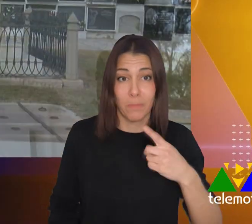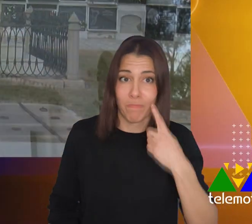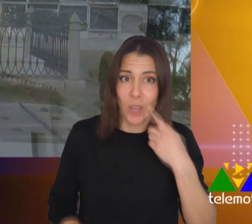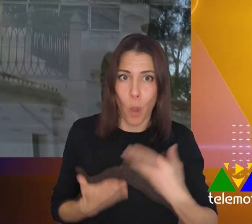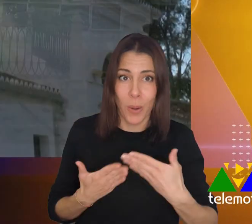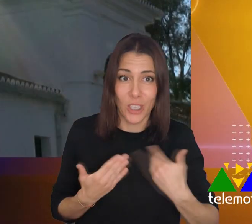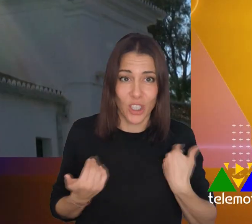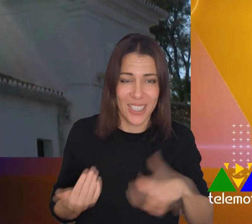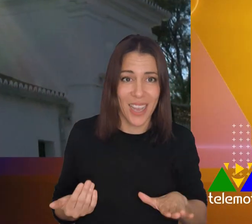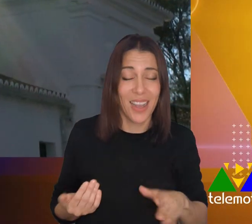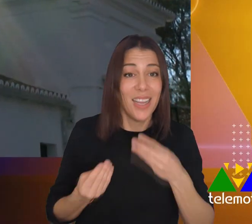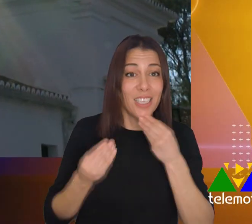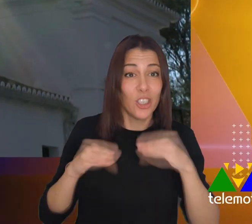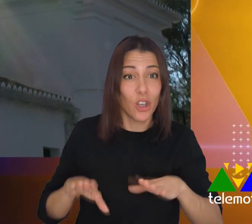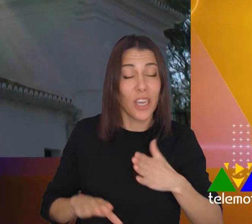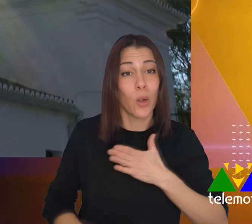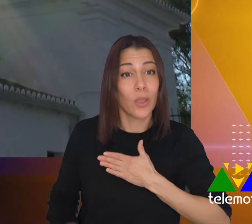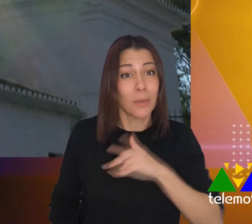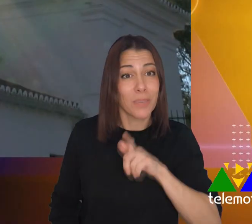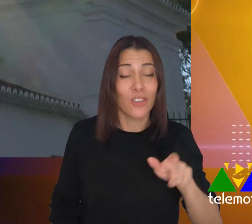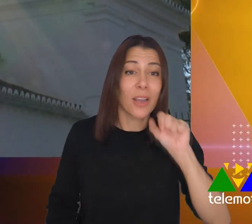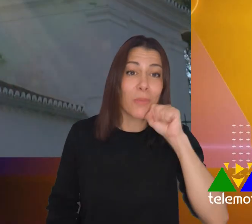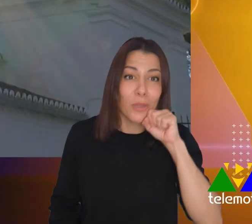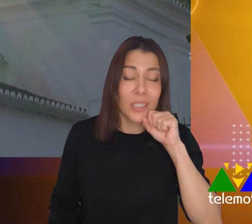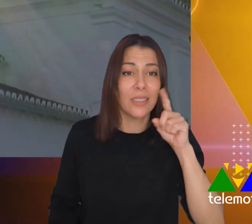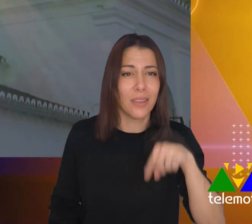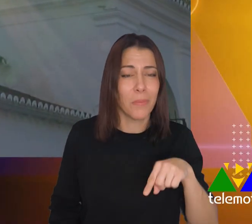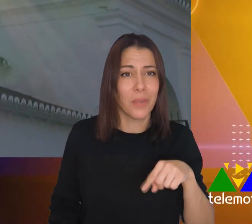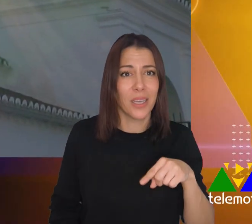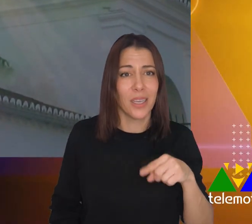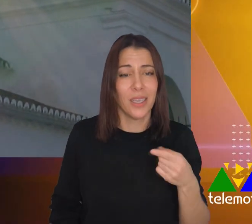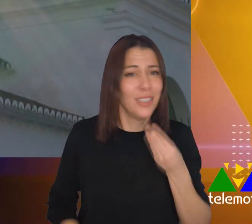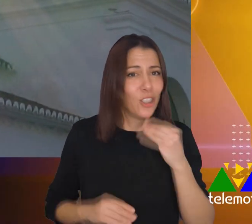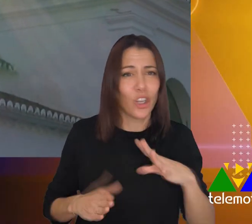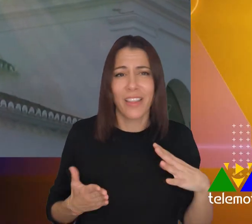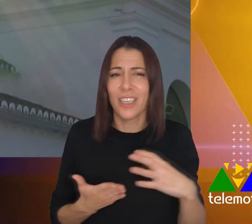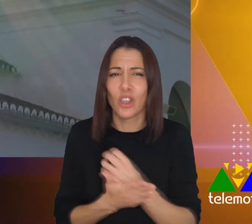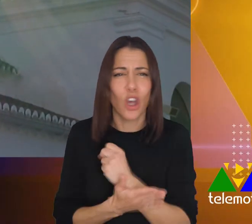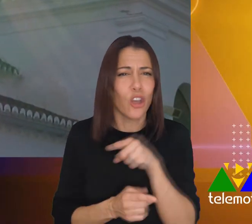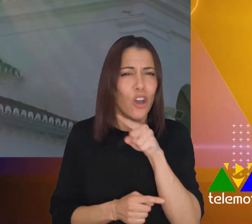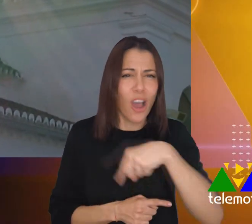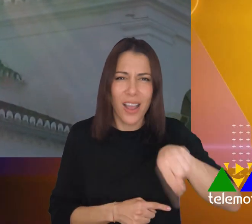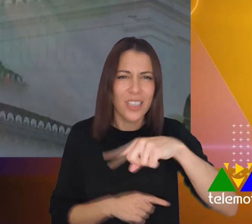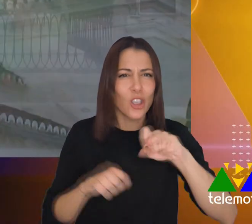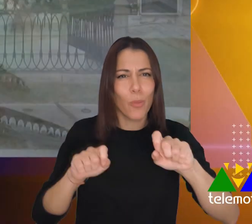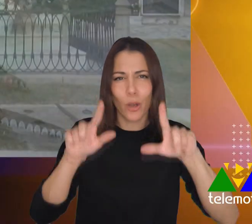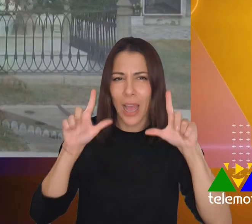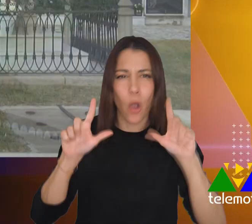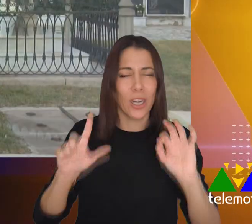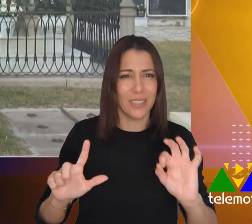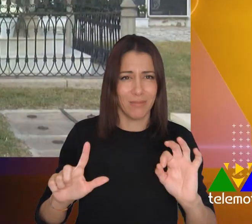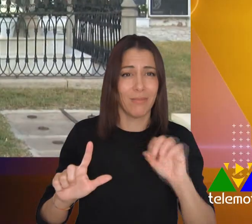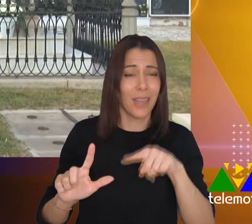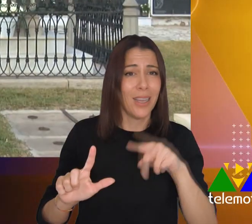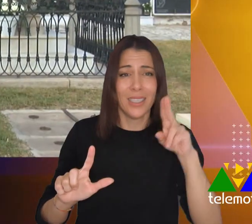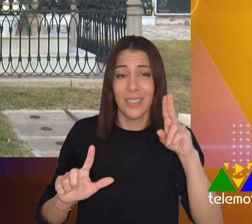comprobando, pues la historia de nuestros motrileños, la historia de todos esos protagonistas que nos ha ido dando